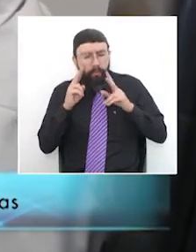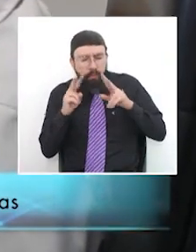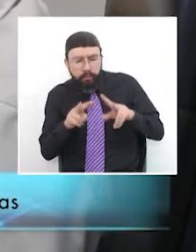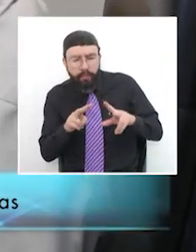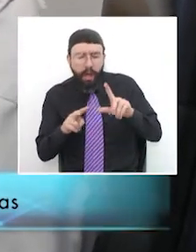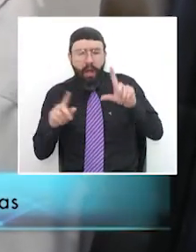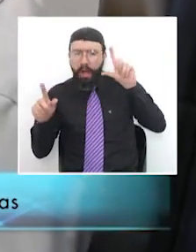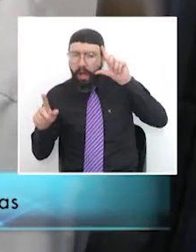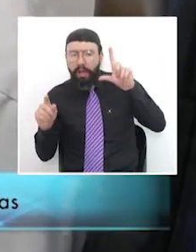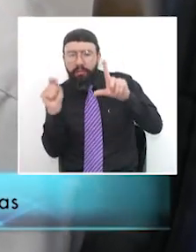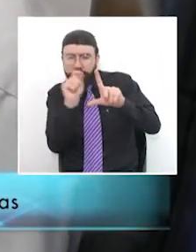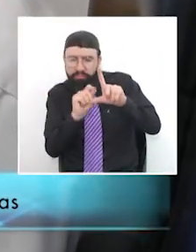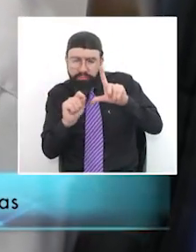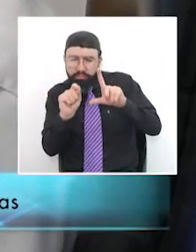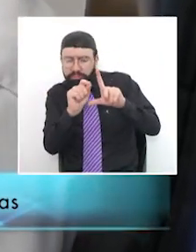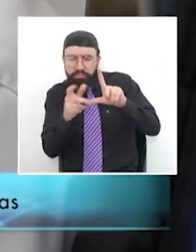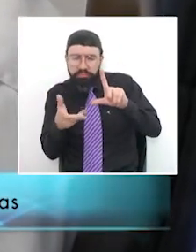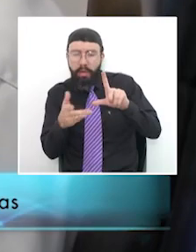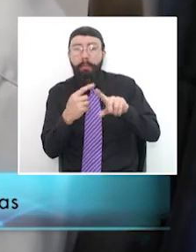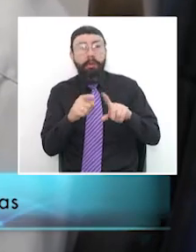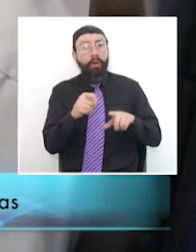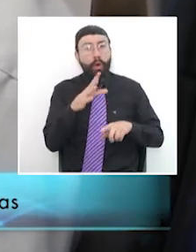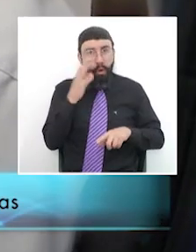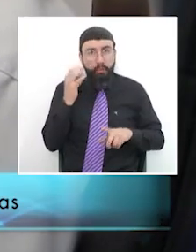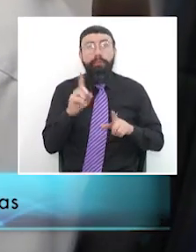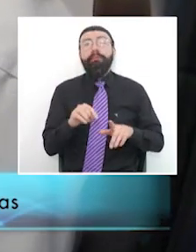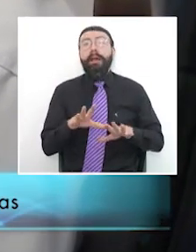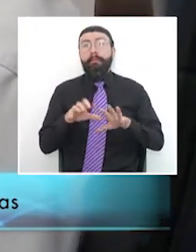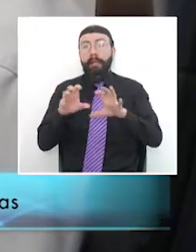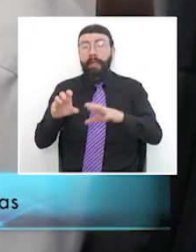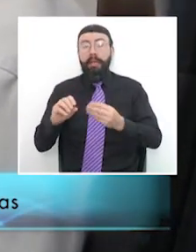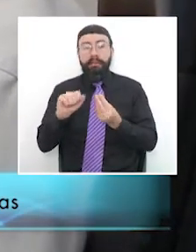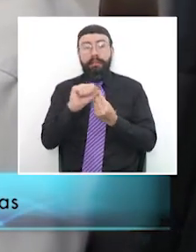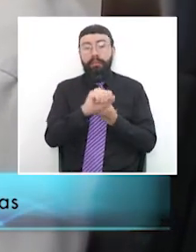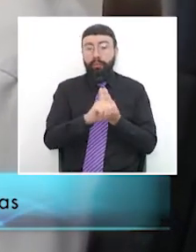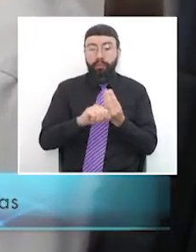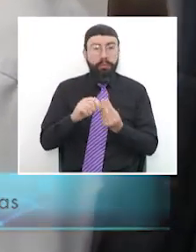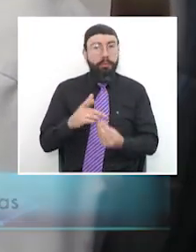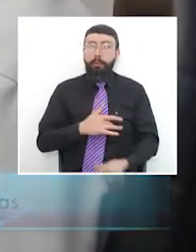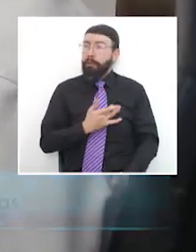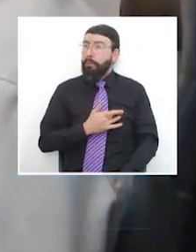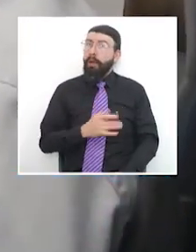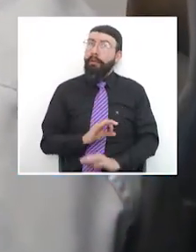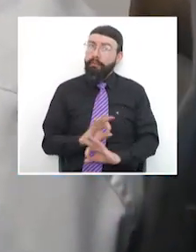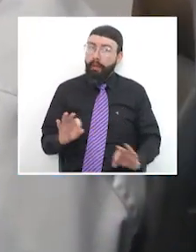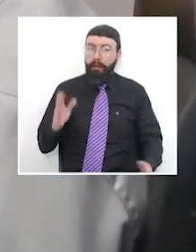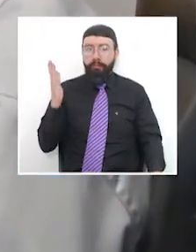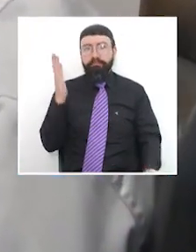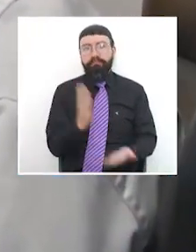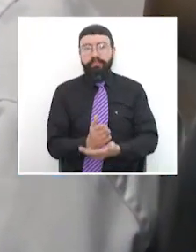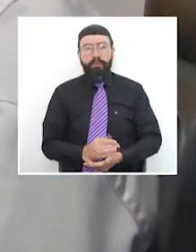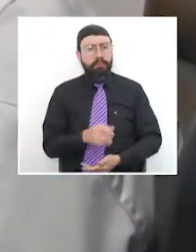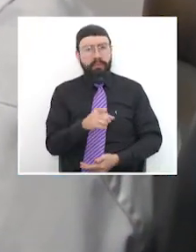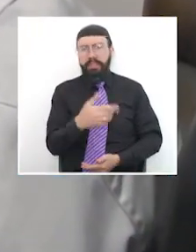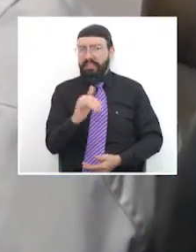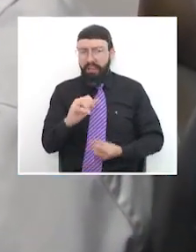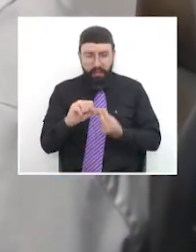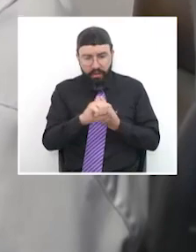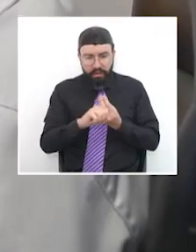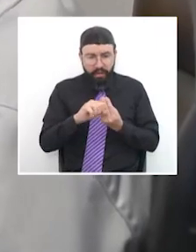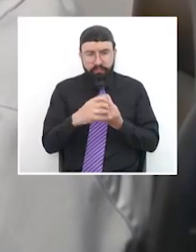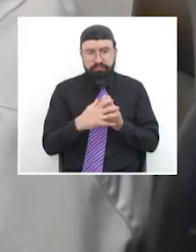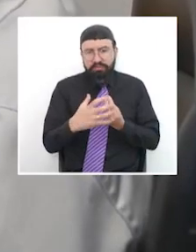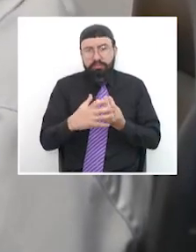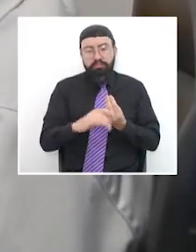pero resulta que al hombre le da también cáncer en los testículos y no produce ningún síntoma. Cuando ya rompe la cápsula y empieza a